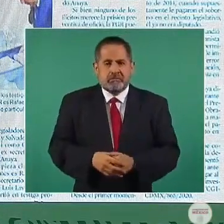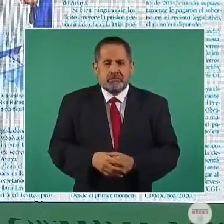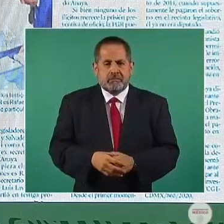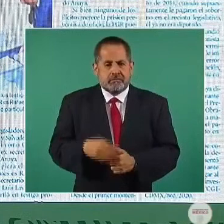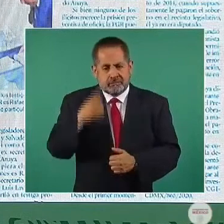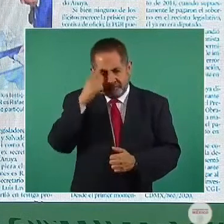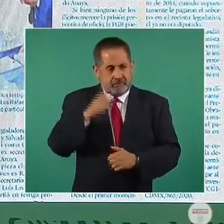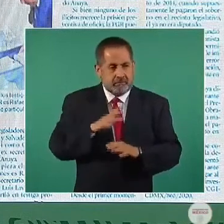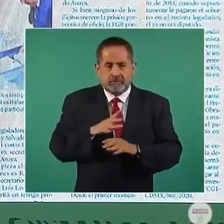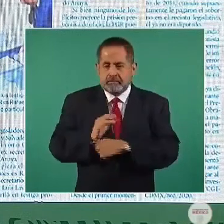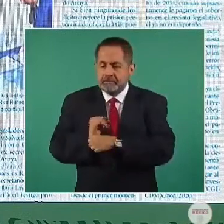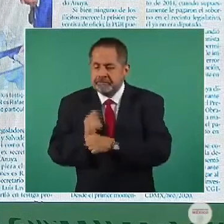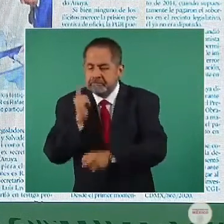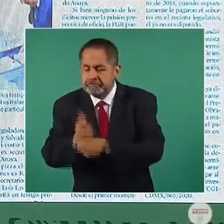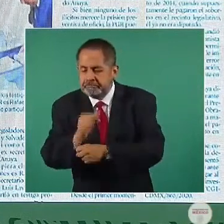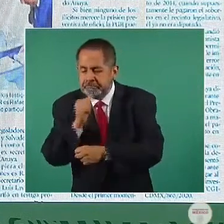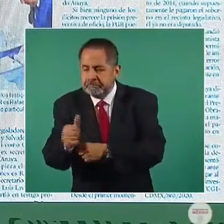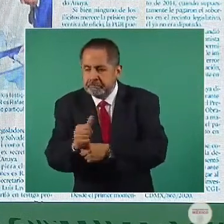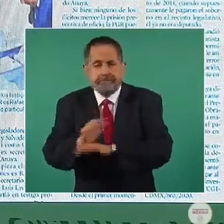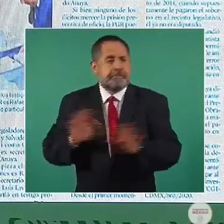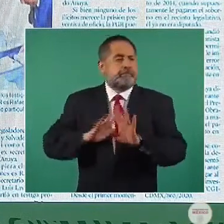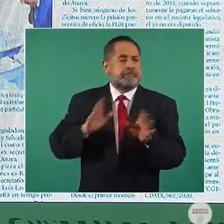Para que no se investigara nada,